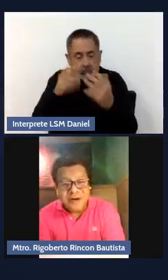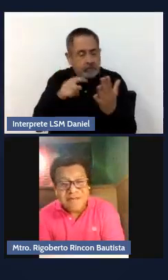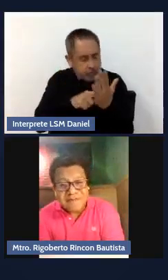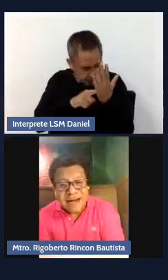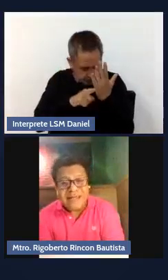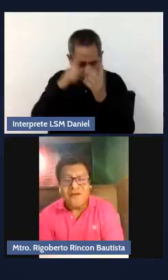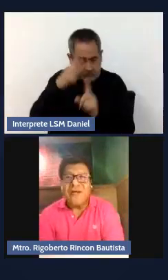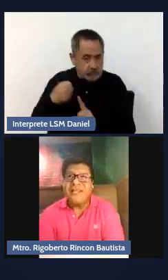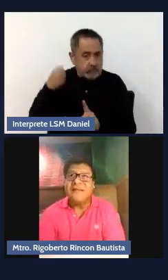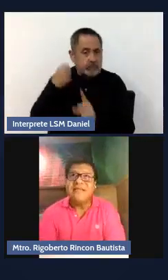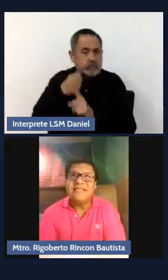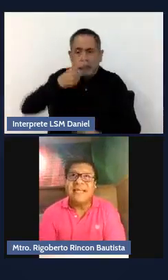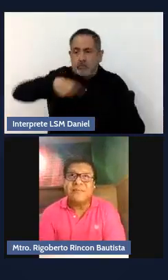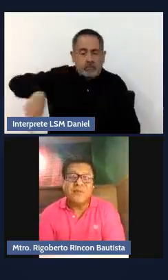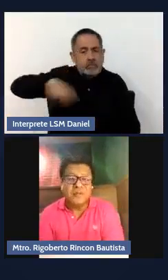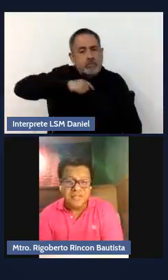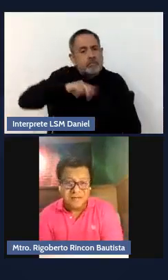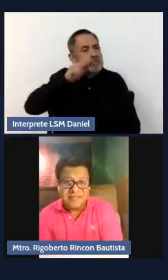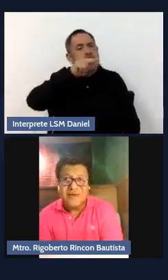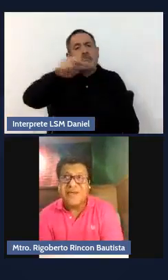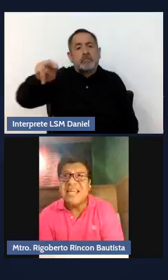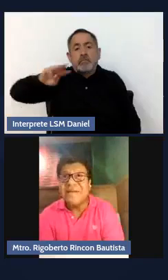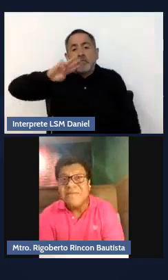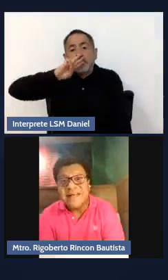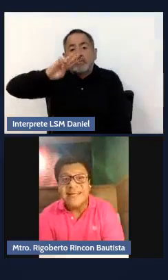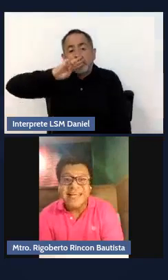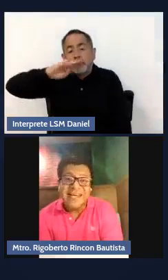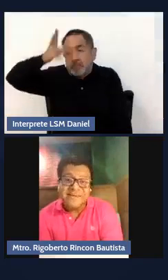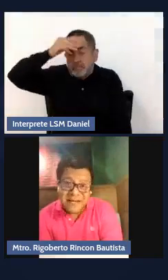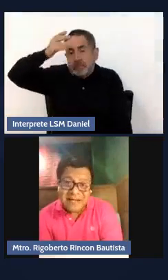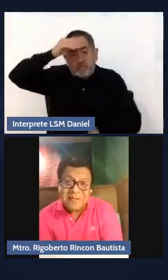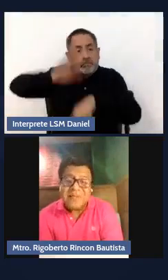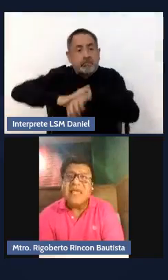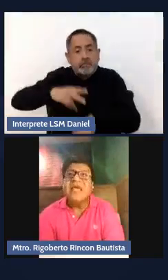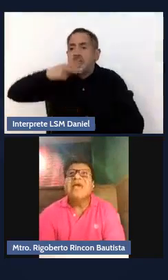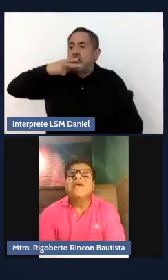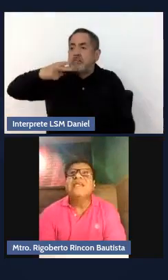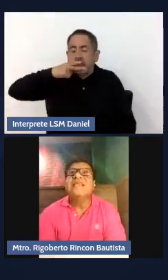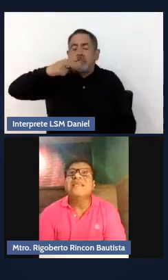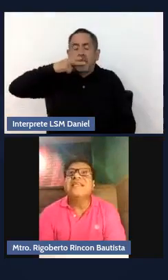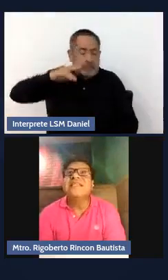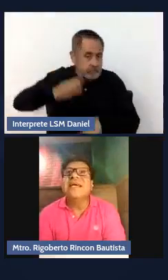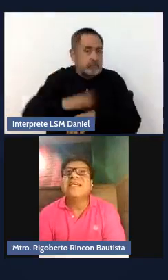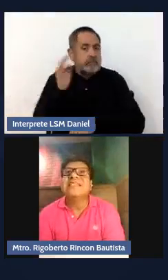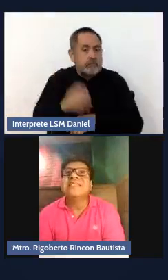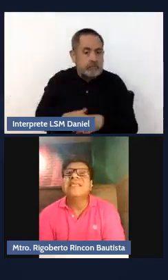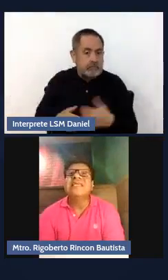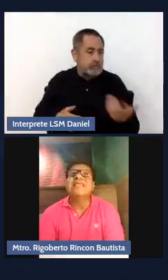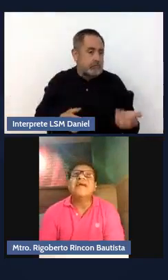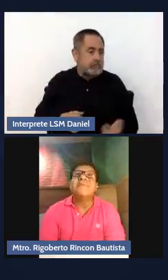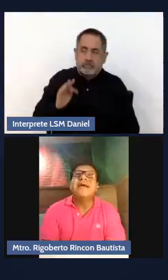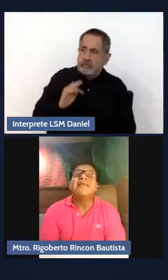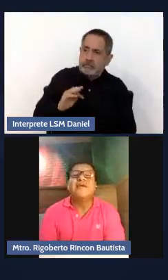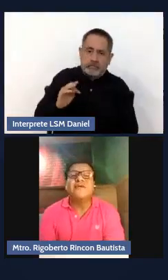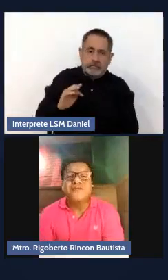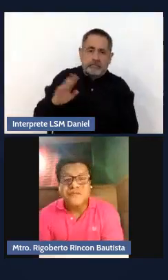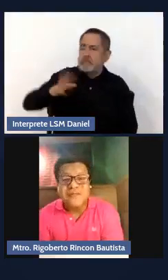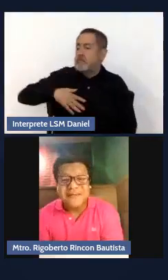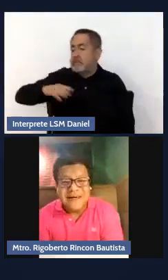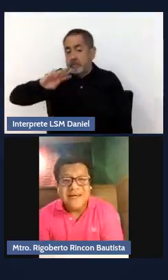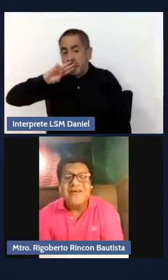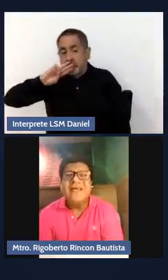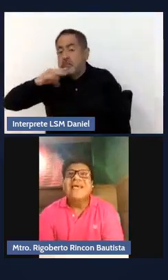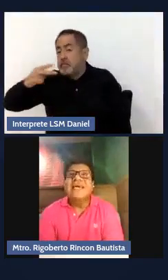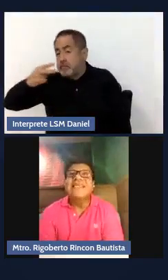en el aprendizaje por observación en la madre que en el padre. Y decía que si la madre consume tabaco,